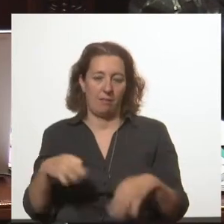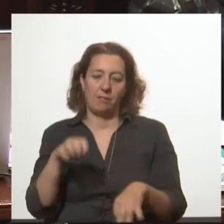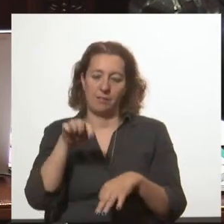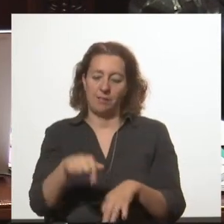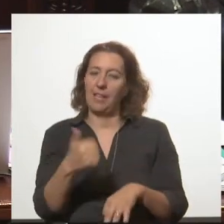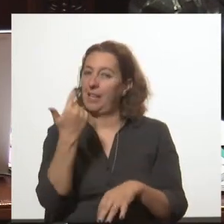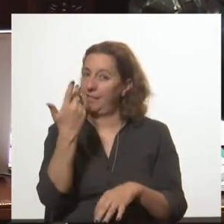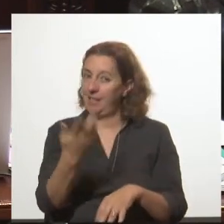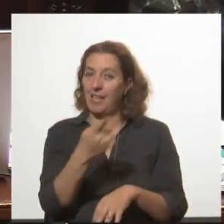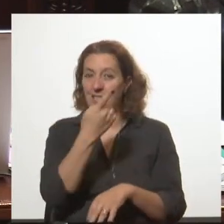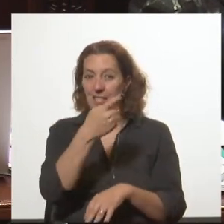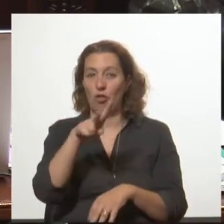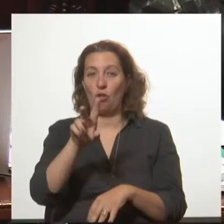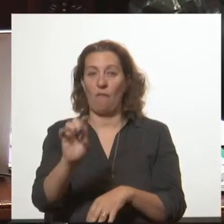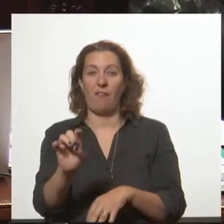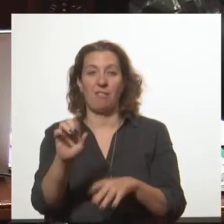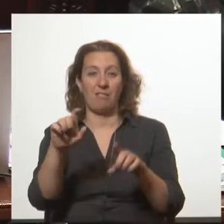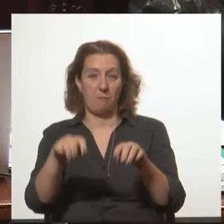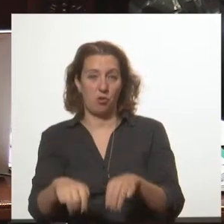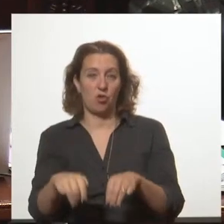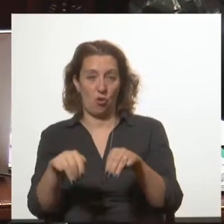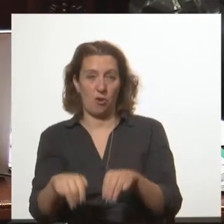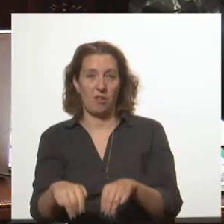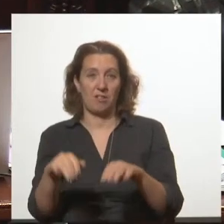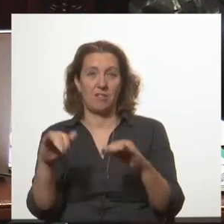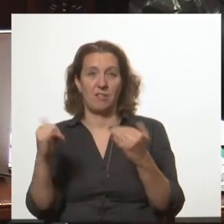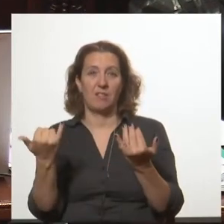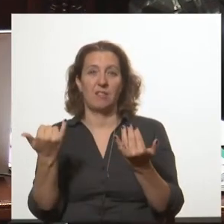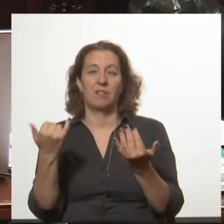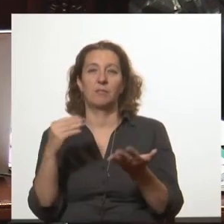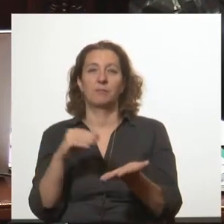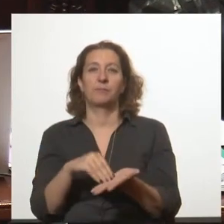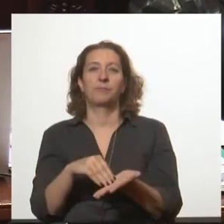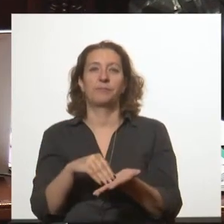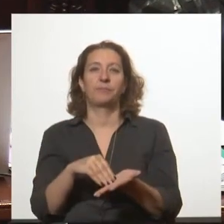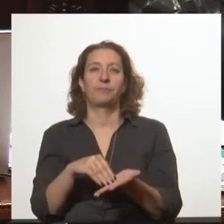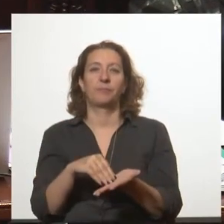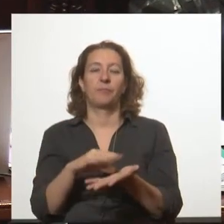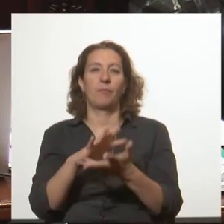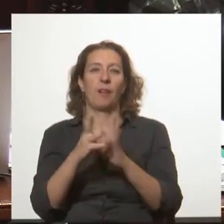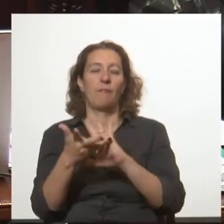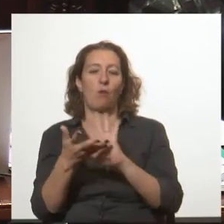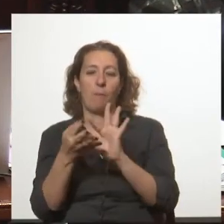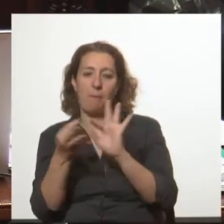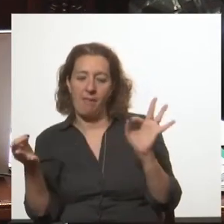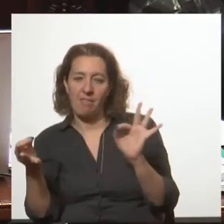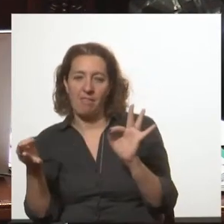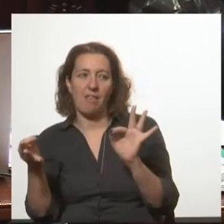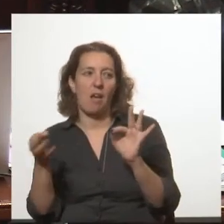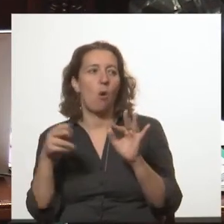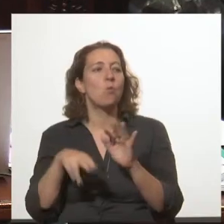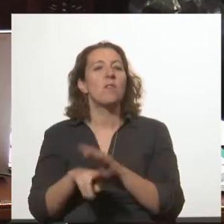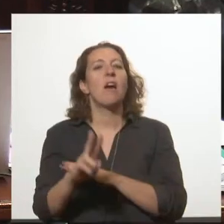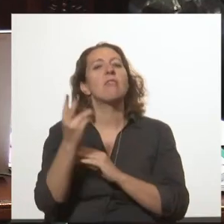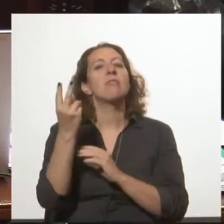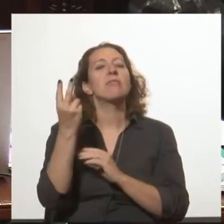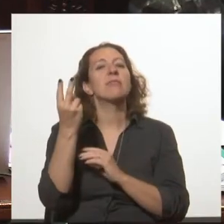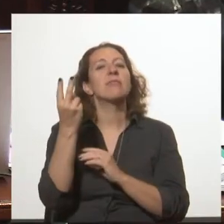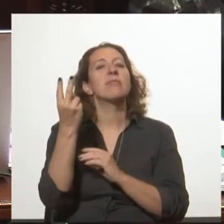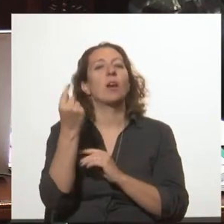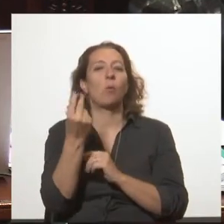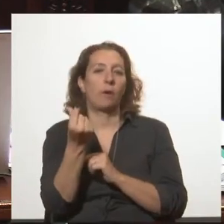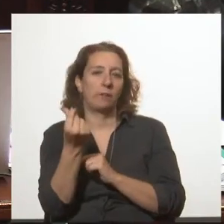120 millones que se han transformado poco menos que en la moneda de medida la unidad de cuenta para medir